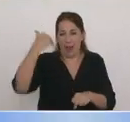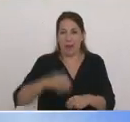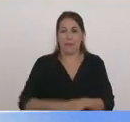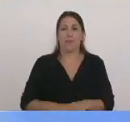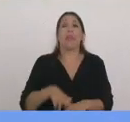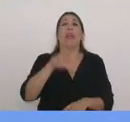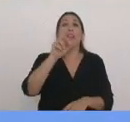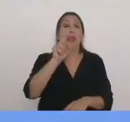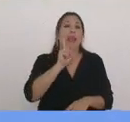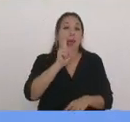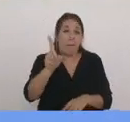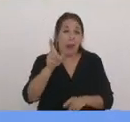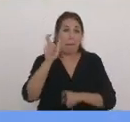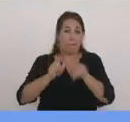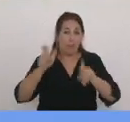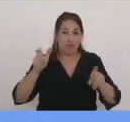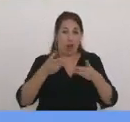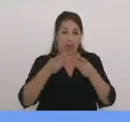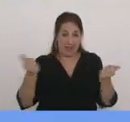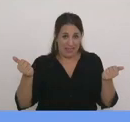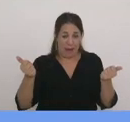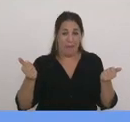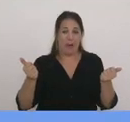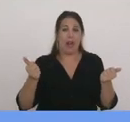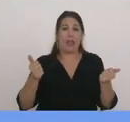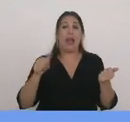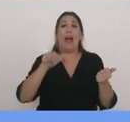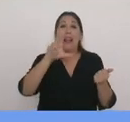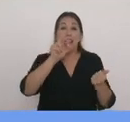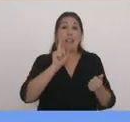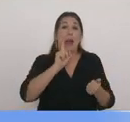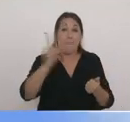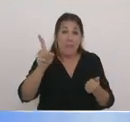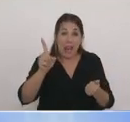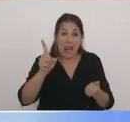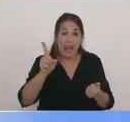30.000. Este número que contiene